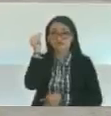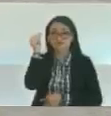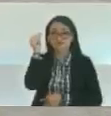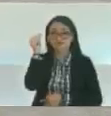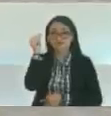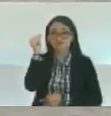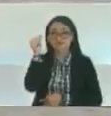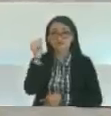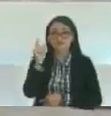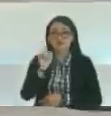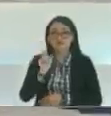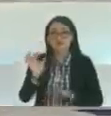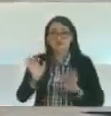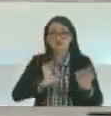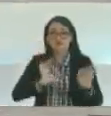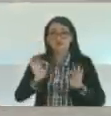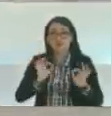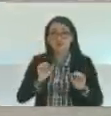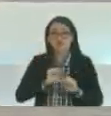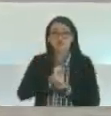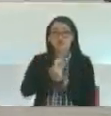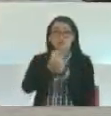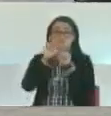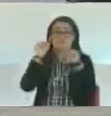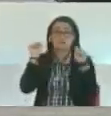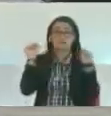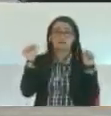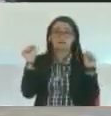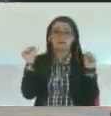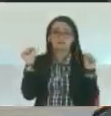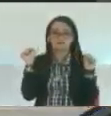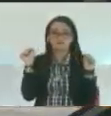Hay que prepararse desde temprano.